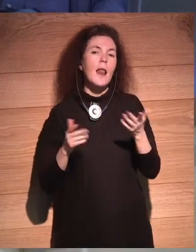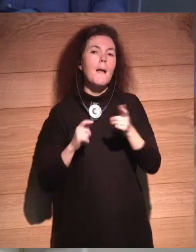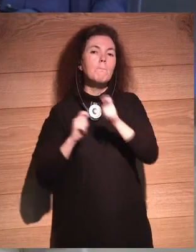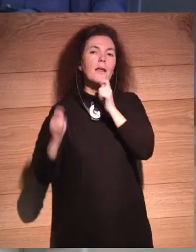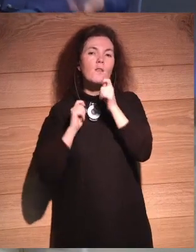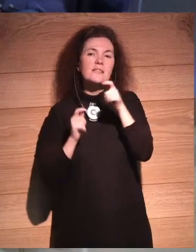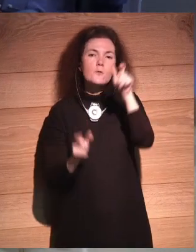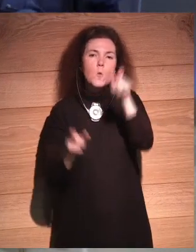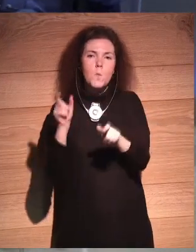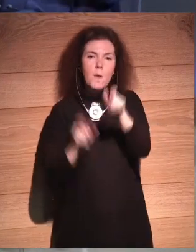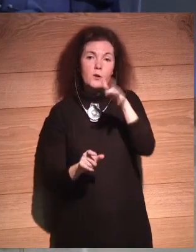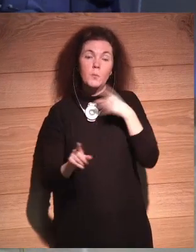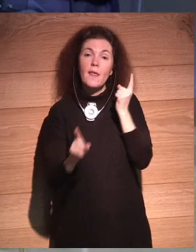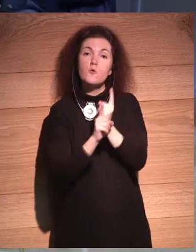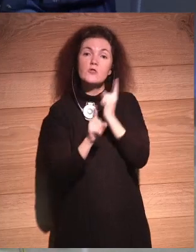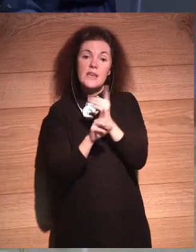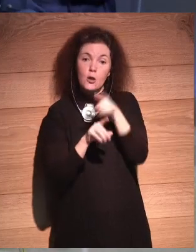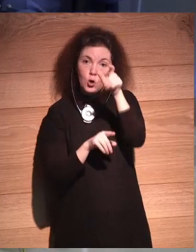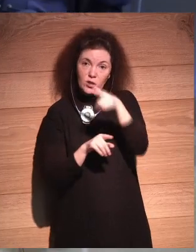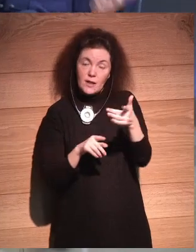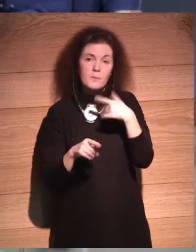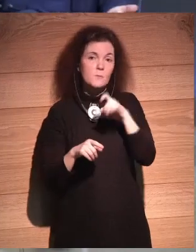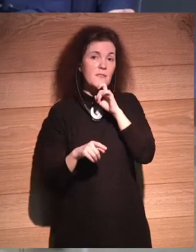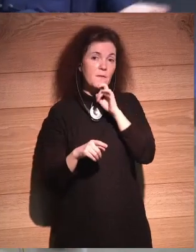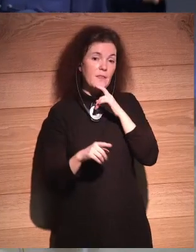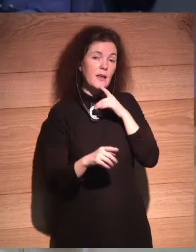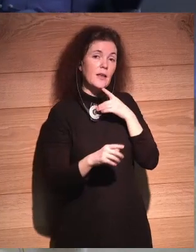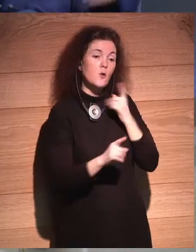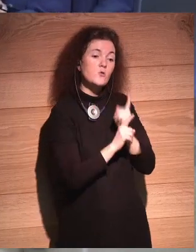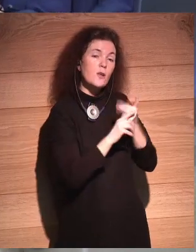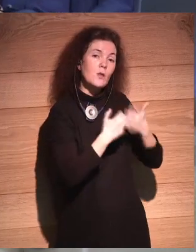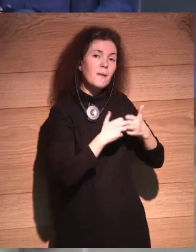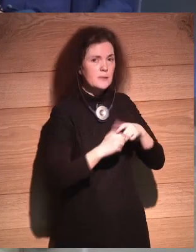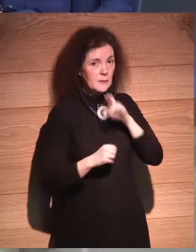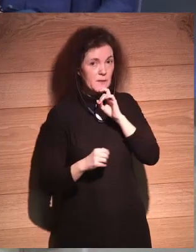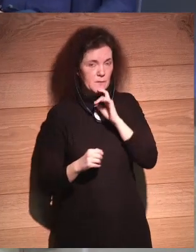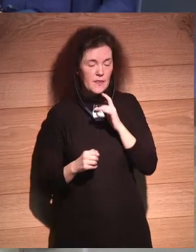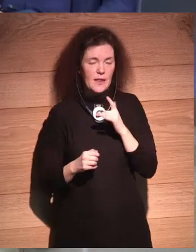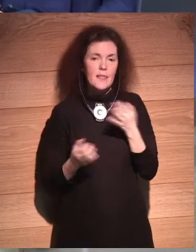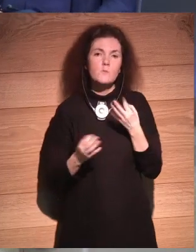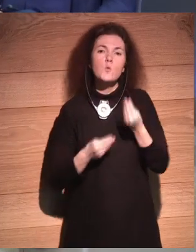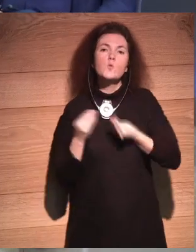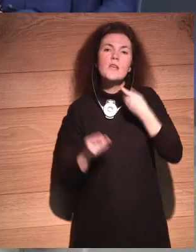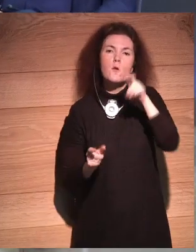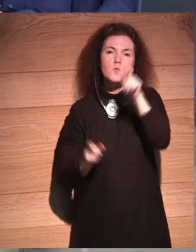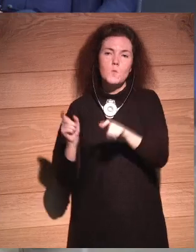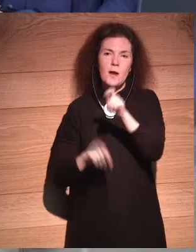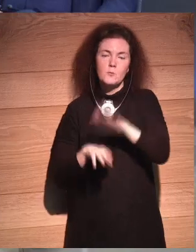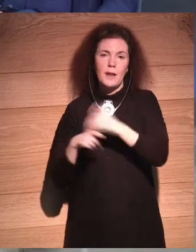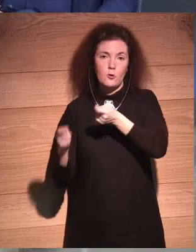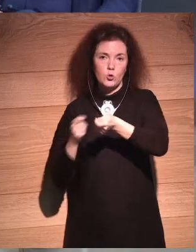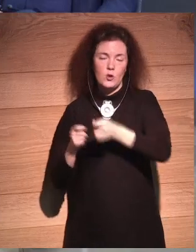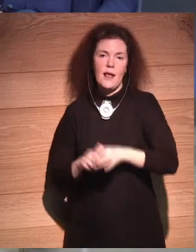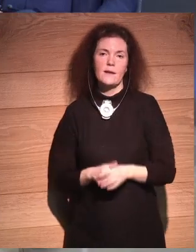periodistas humanos. Puedes luchar contra ellos, pero es más difícil que contra la máquina. Es decir, deberíamos utilizar humanos para